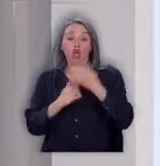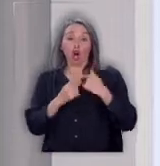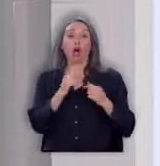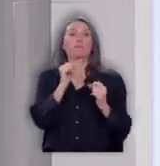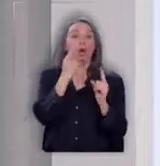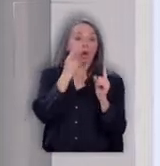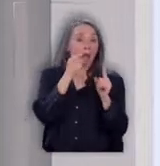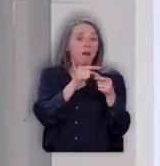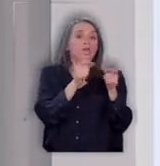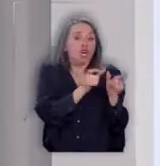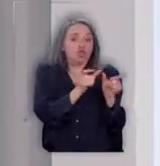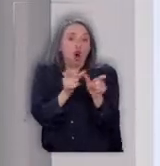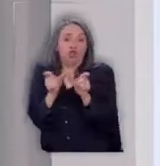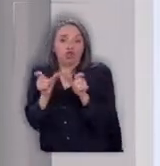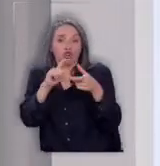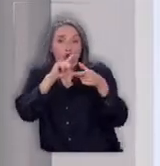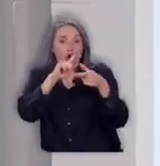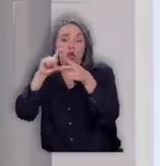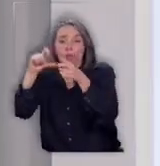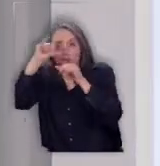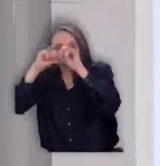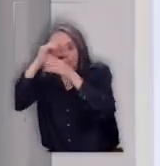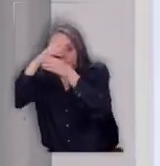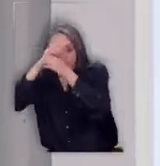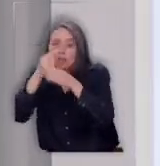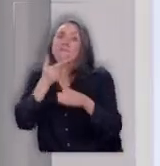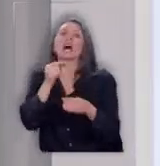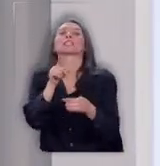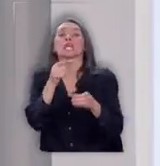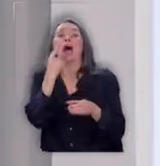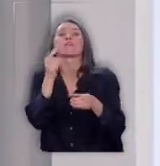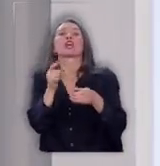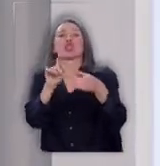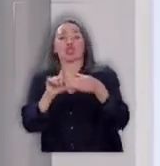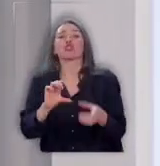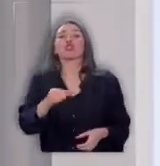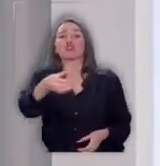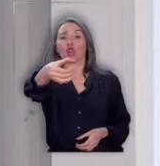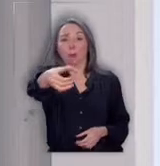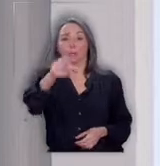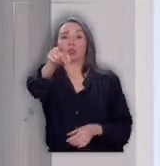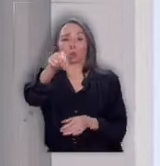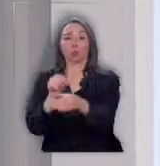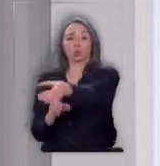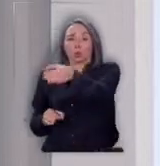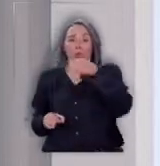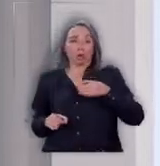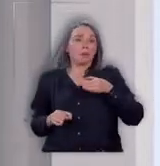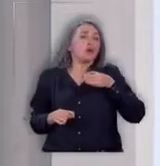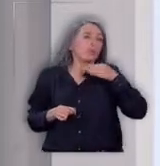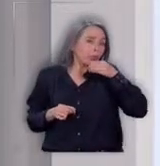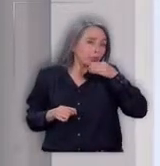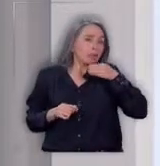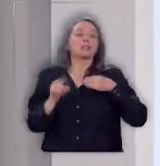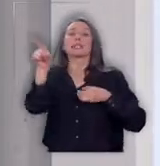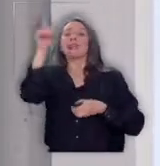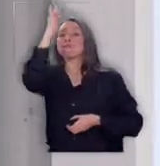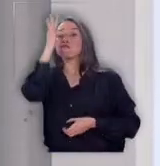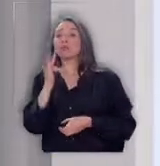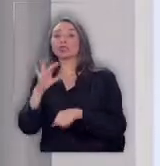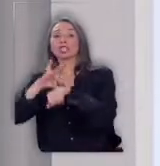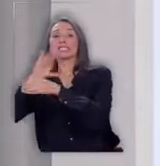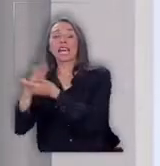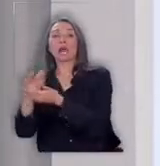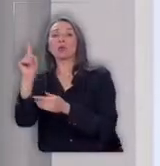trazable es fácil de aplicar pone a menos riesgo al personal un contacto directo con la vía respiratoria